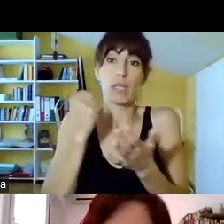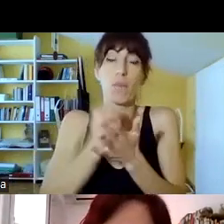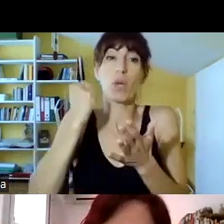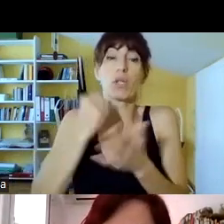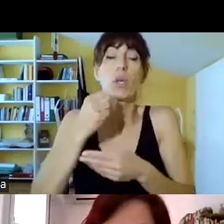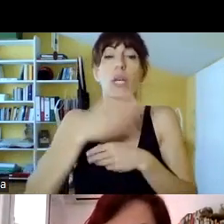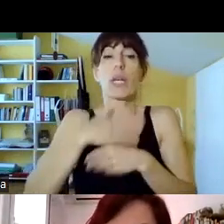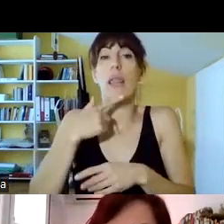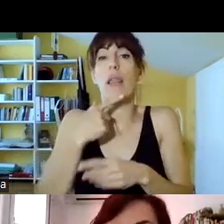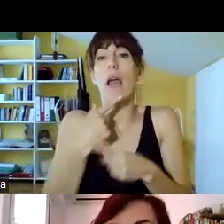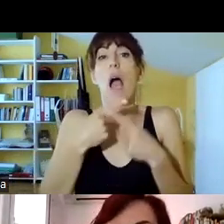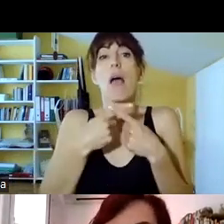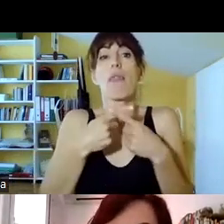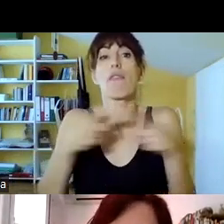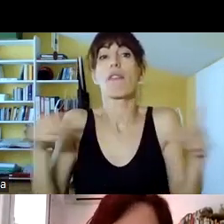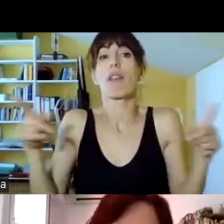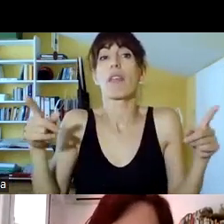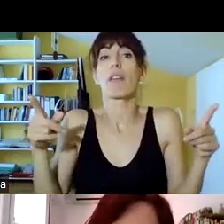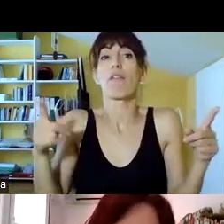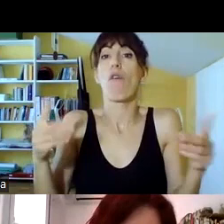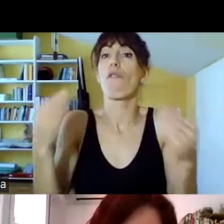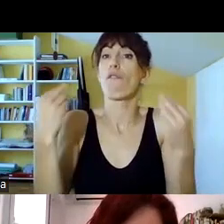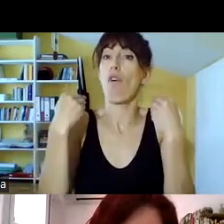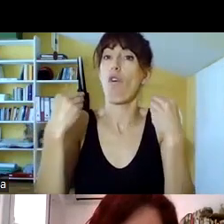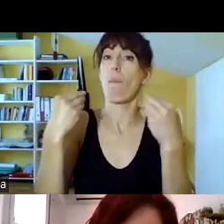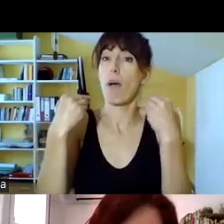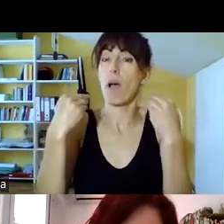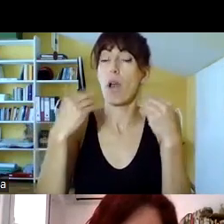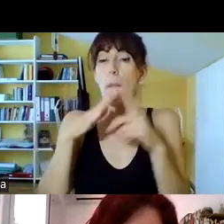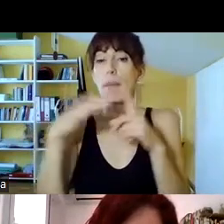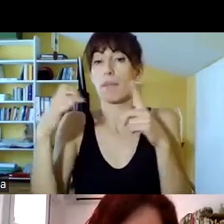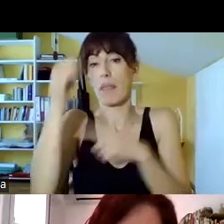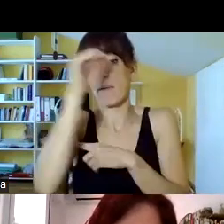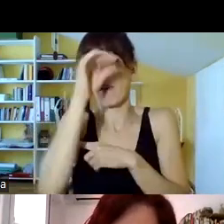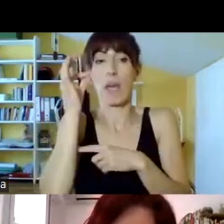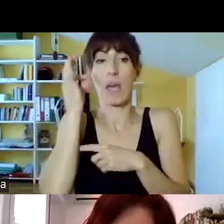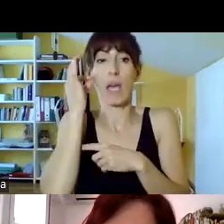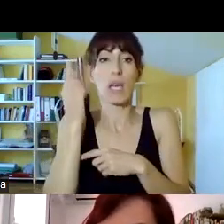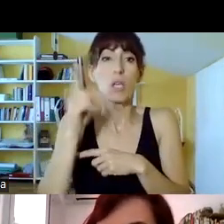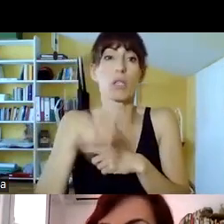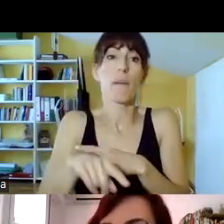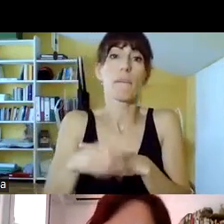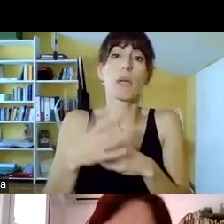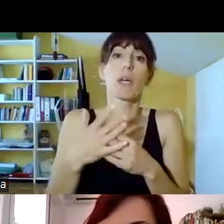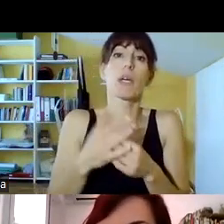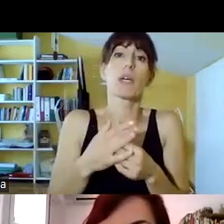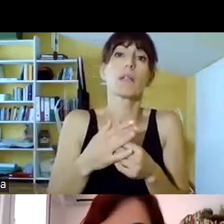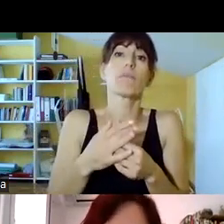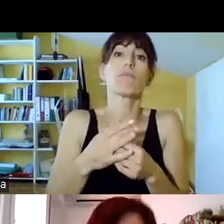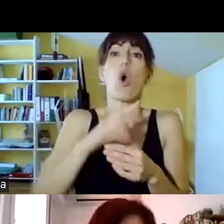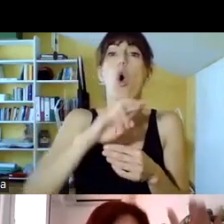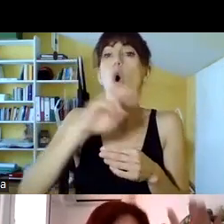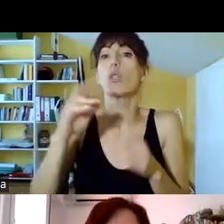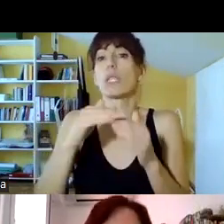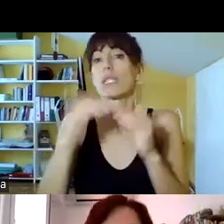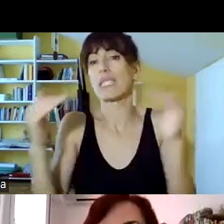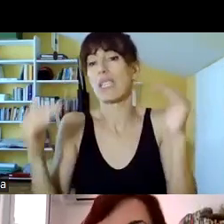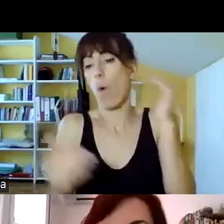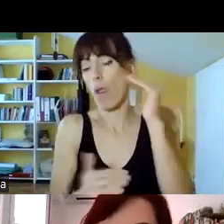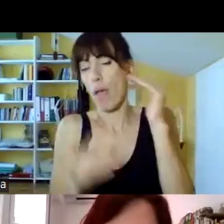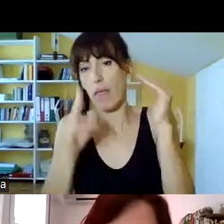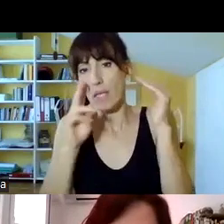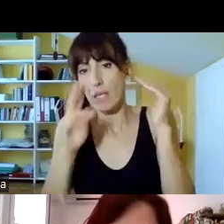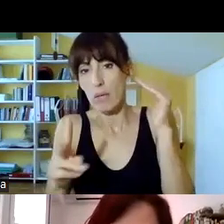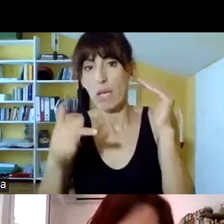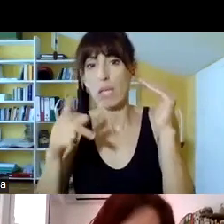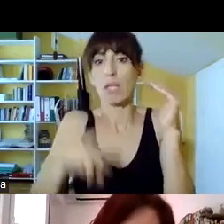aporte diferencial, el formarnos, ¿no? con perspectiva de género interseccional, el tener en cuenta también las otras desigualdades, no entenderlas